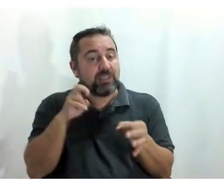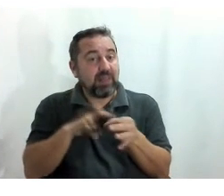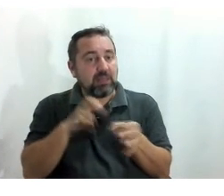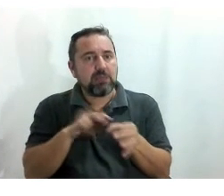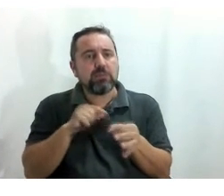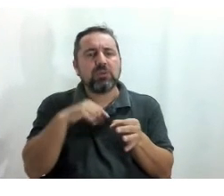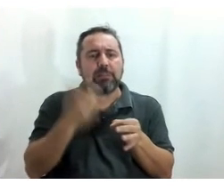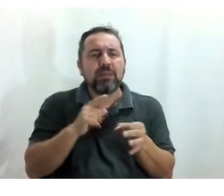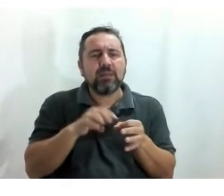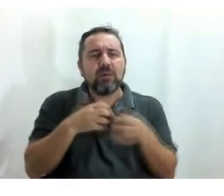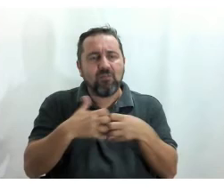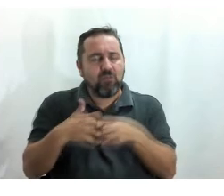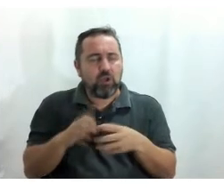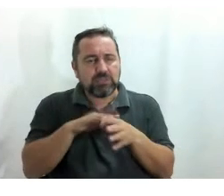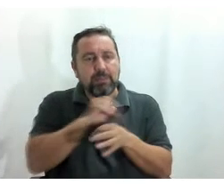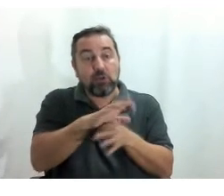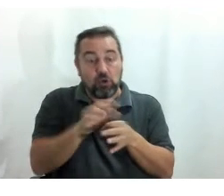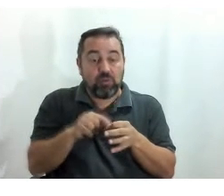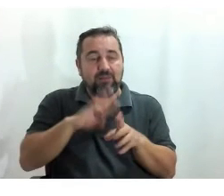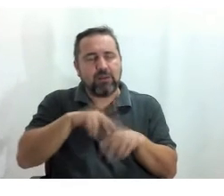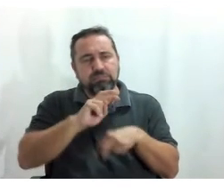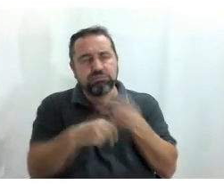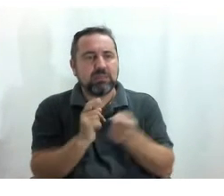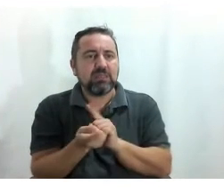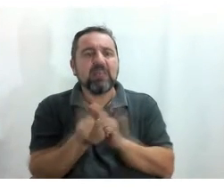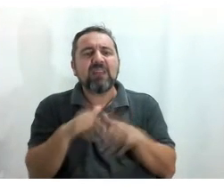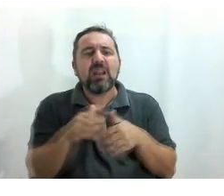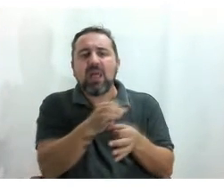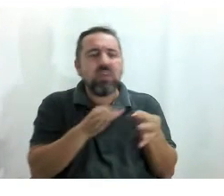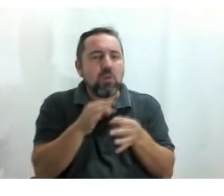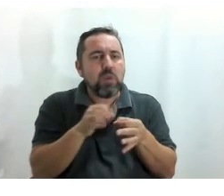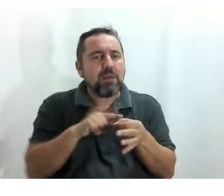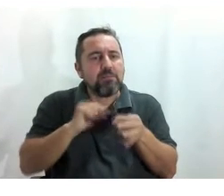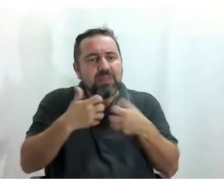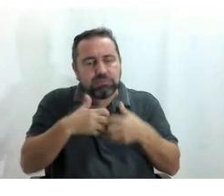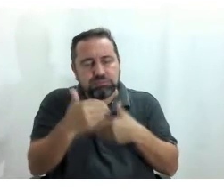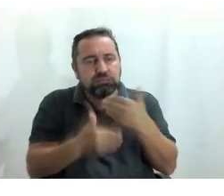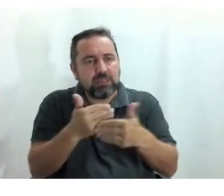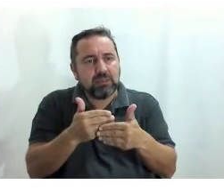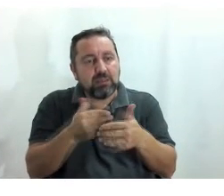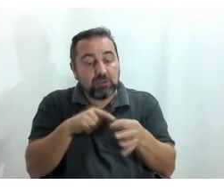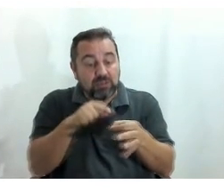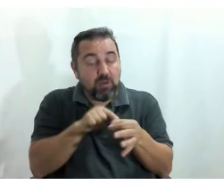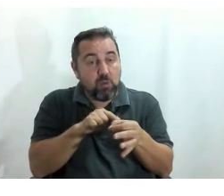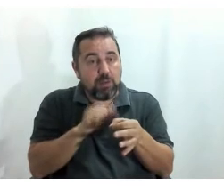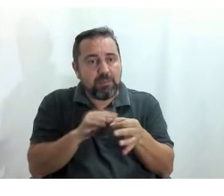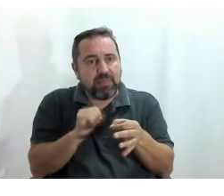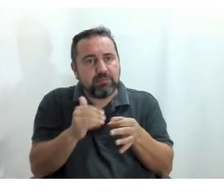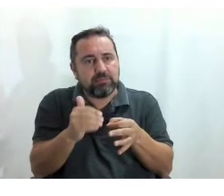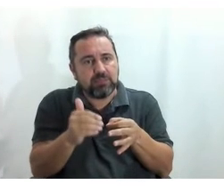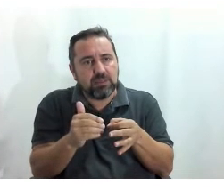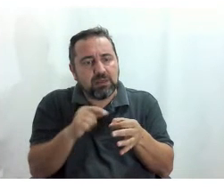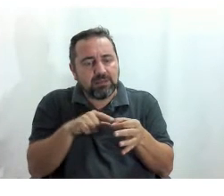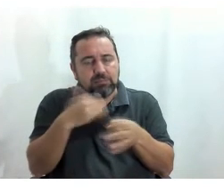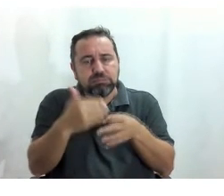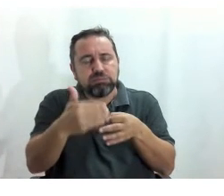función mitocondrial, que en definitiva al final lo que van a producir es que la célula ponga en marcha un programa celular para programar su muerte.